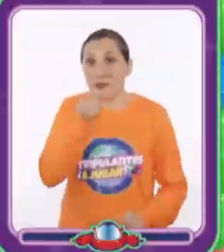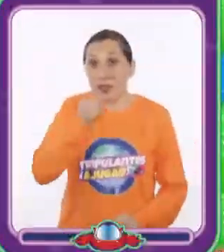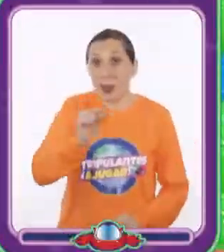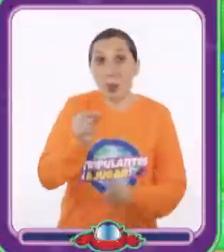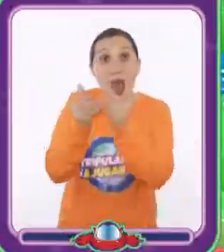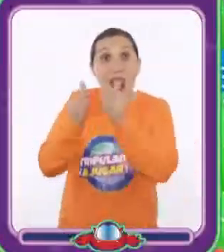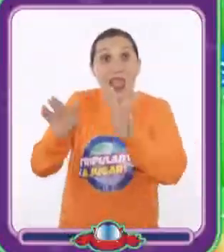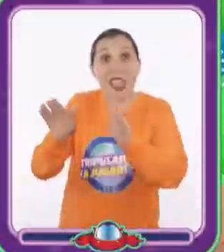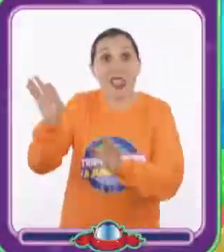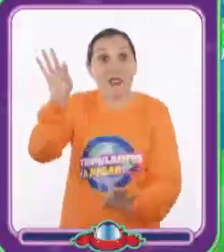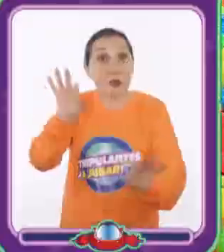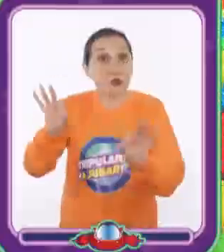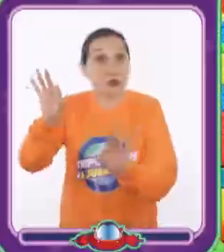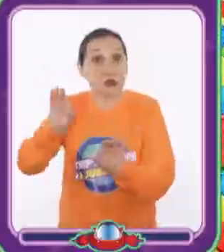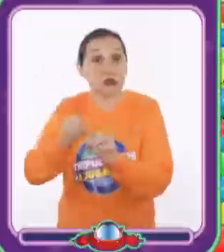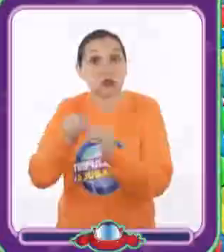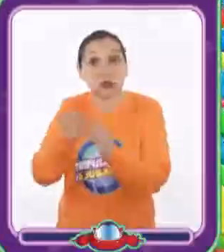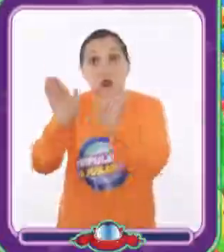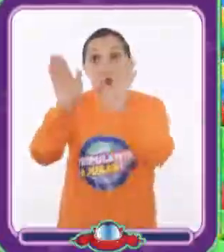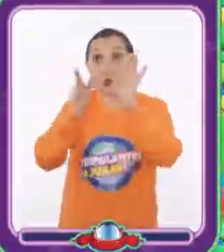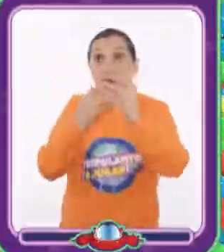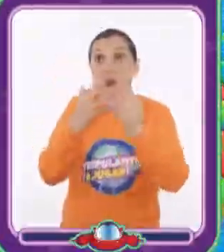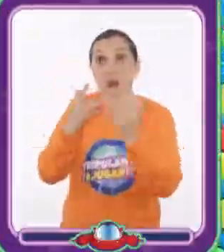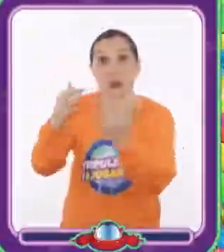¡Estamos a punto de liberar los insectos!